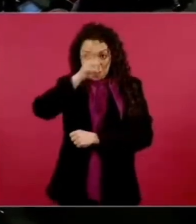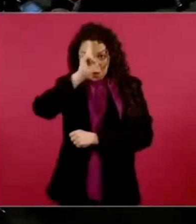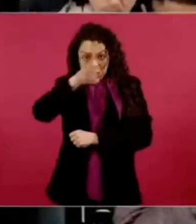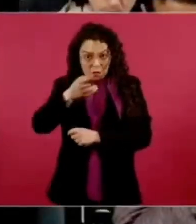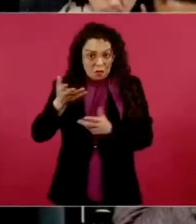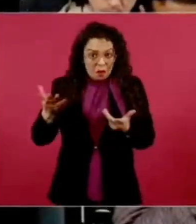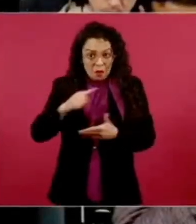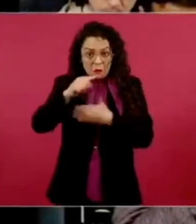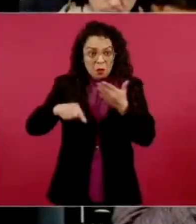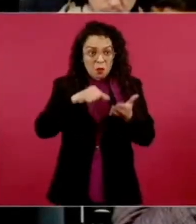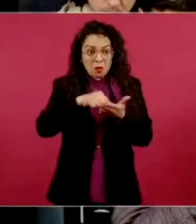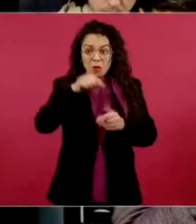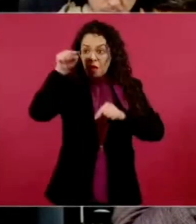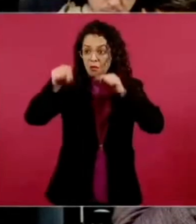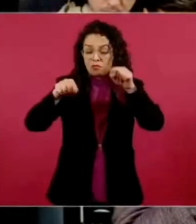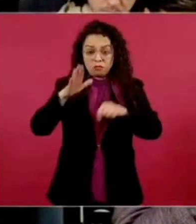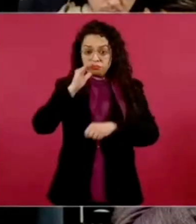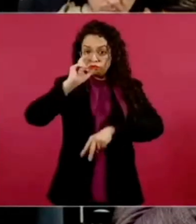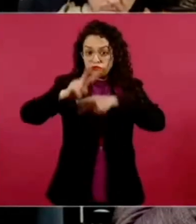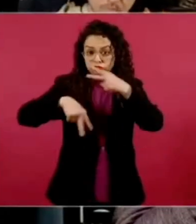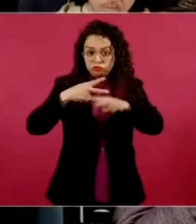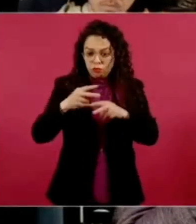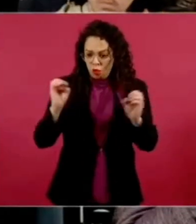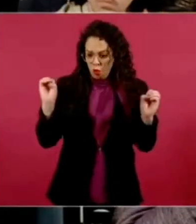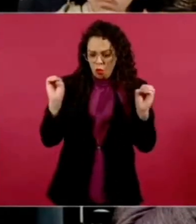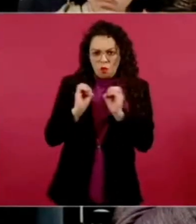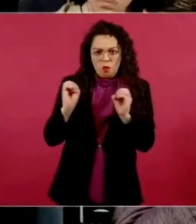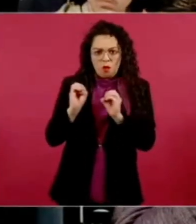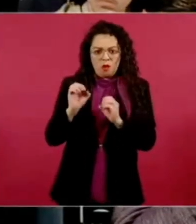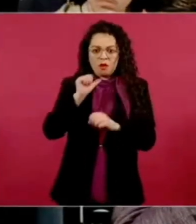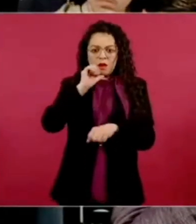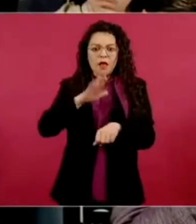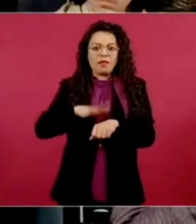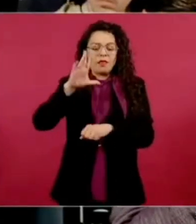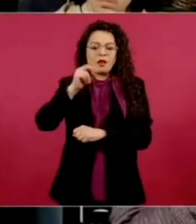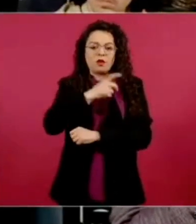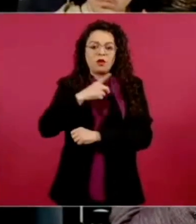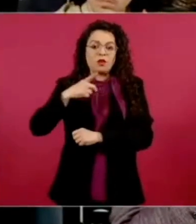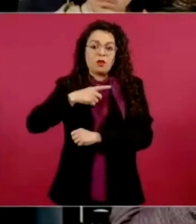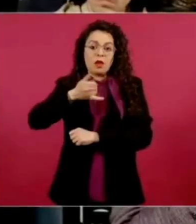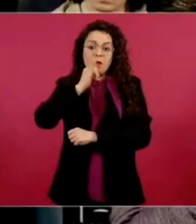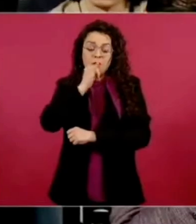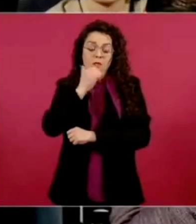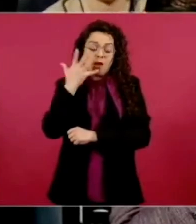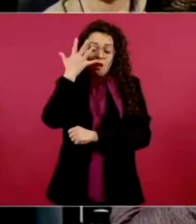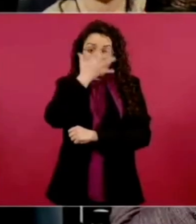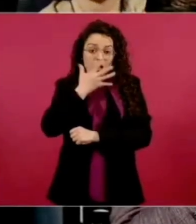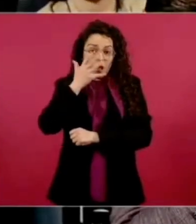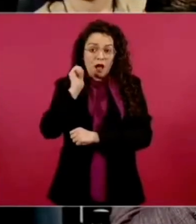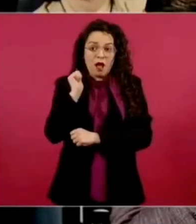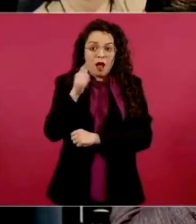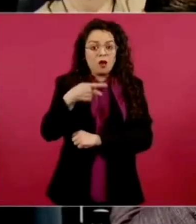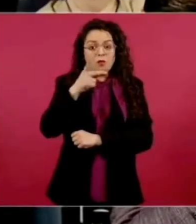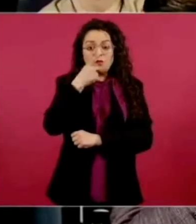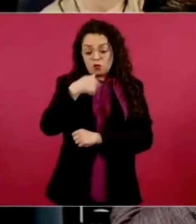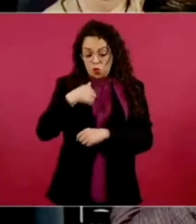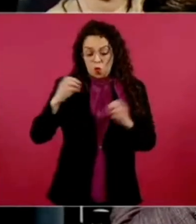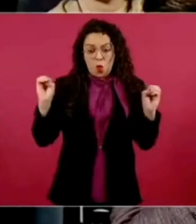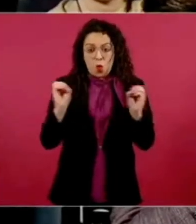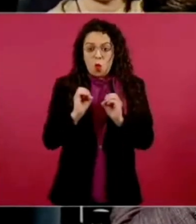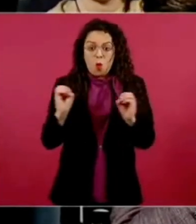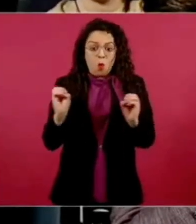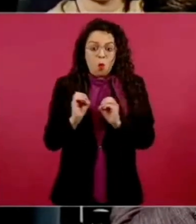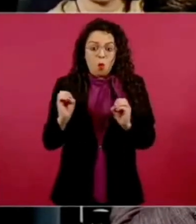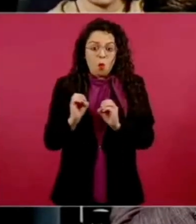a ciertos lugares siempre y cuando no consumieran alcohol. Asegura que en su caso no se consumió alcohol pese a